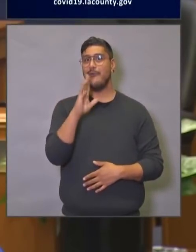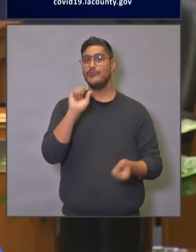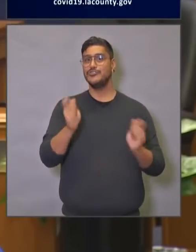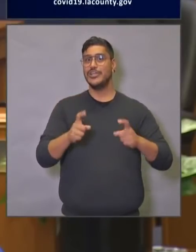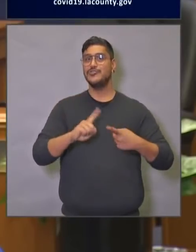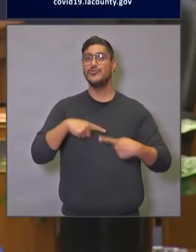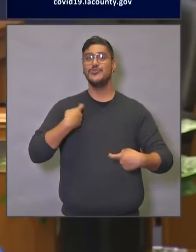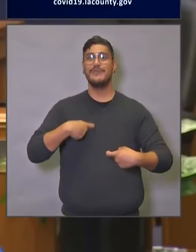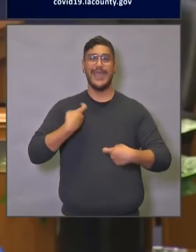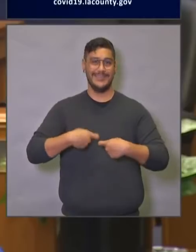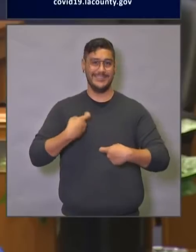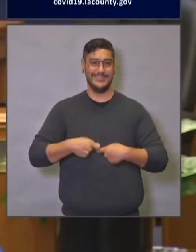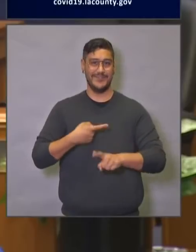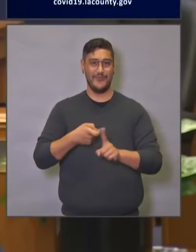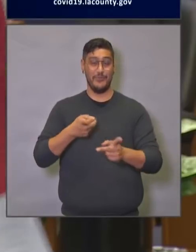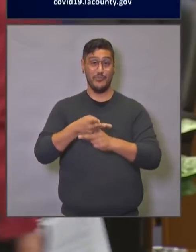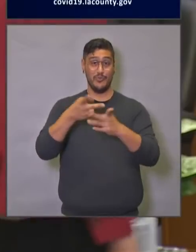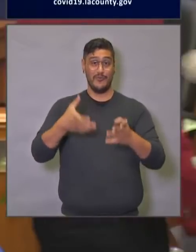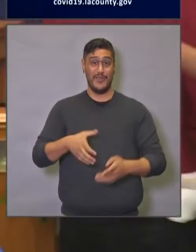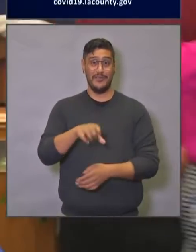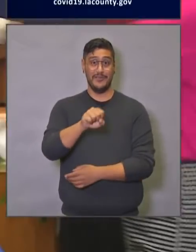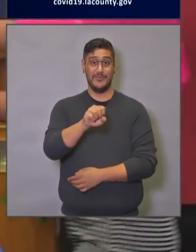from Supervisor Solis.